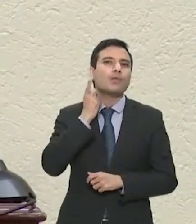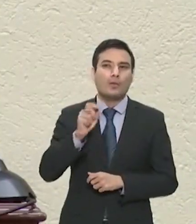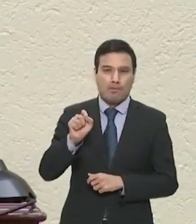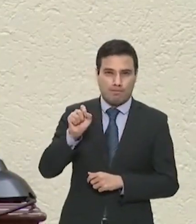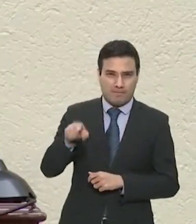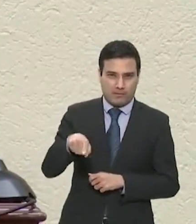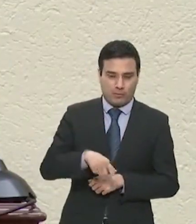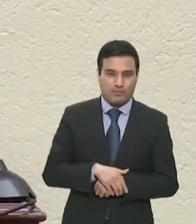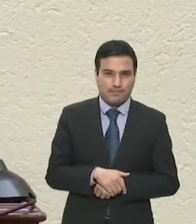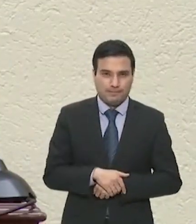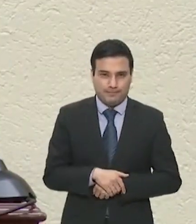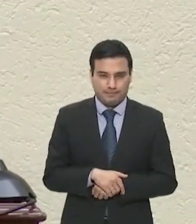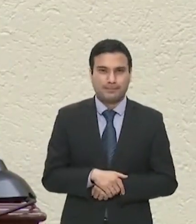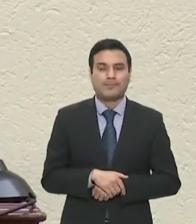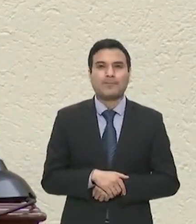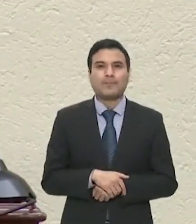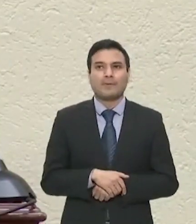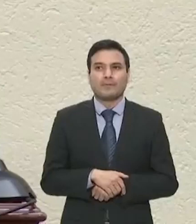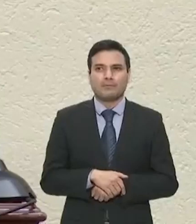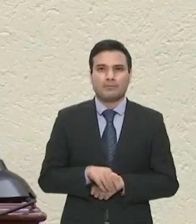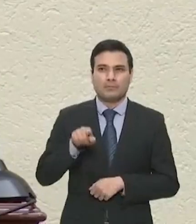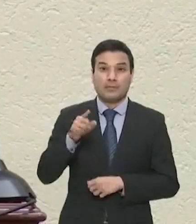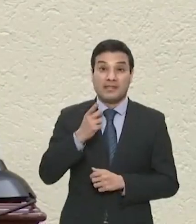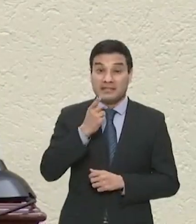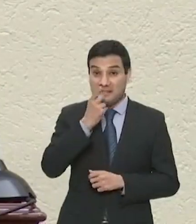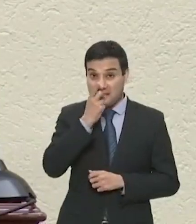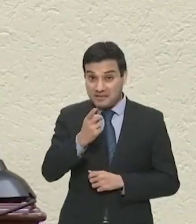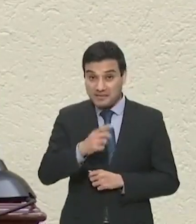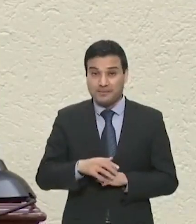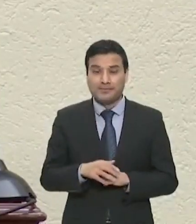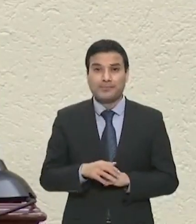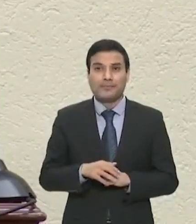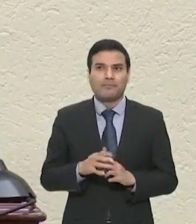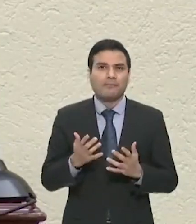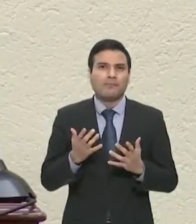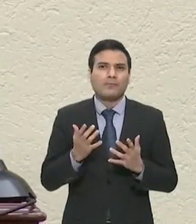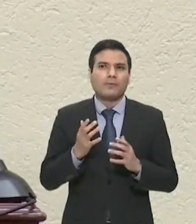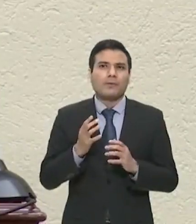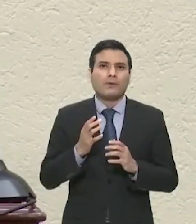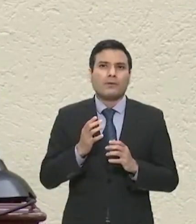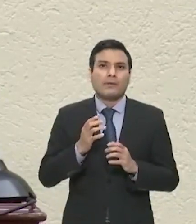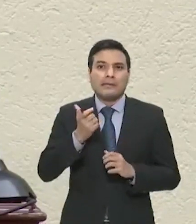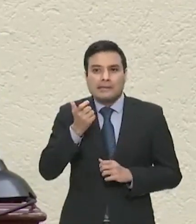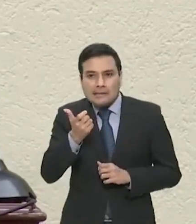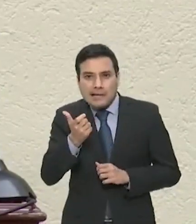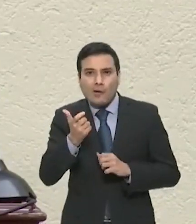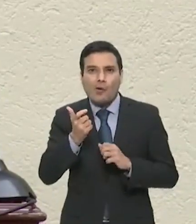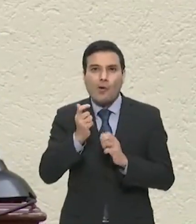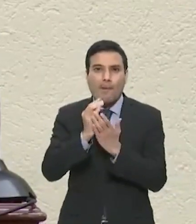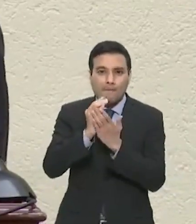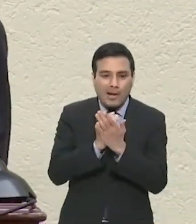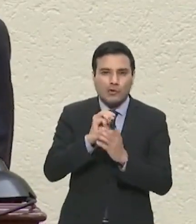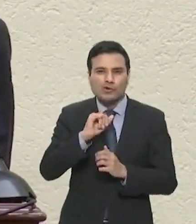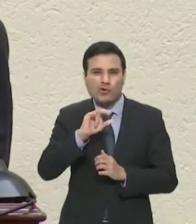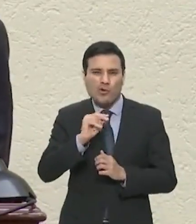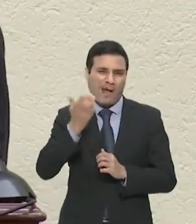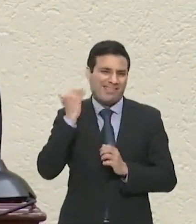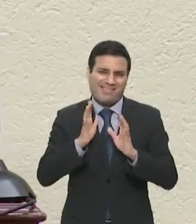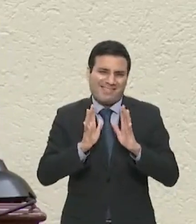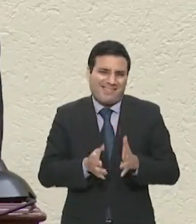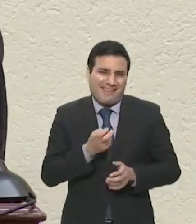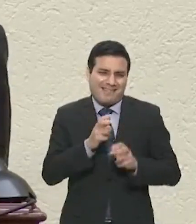formalmente por el INE. Lorenzo Córdoba recordó que fueron entregadas 11.103.000 firmas en total a través de dos modalidades,